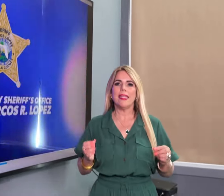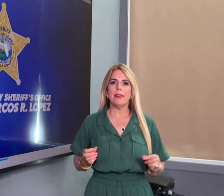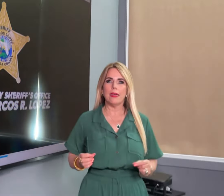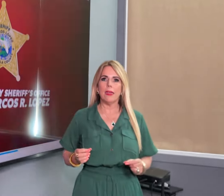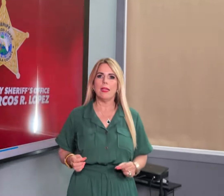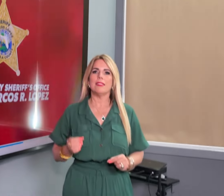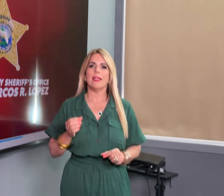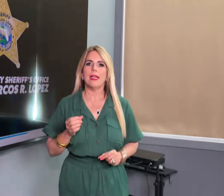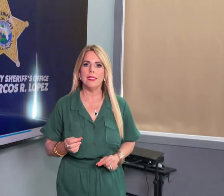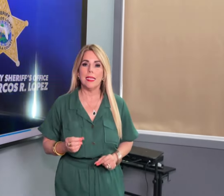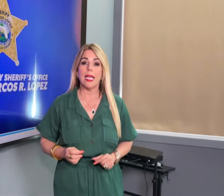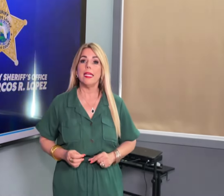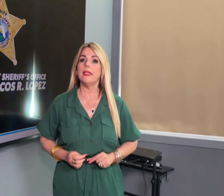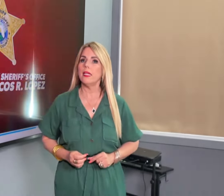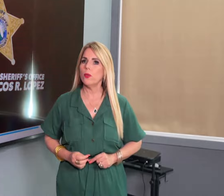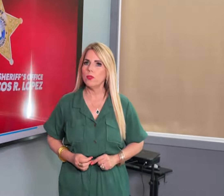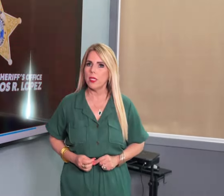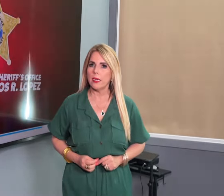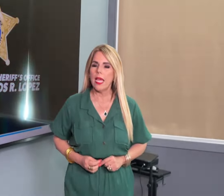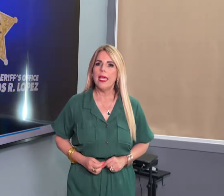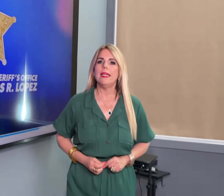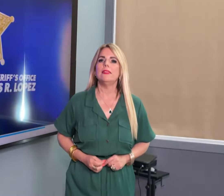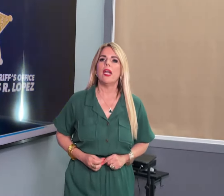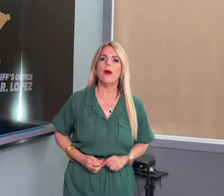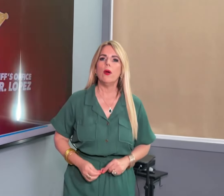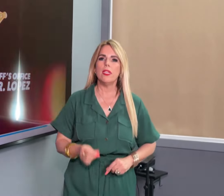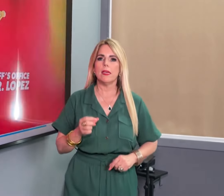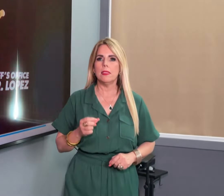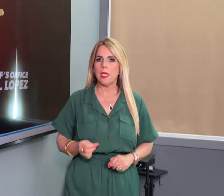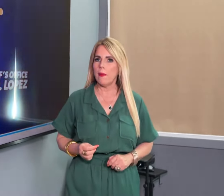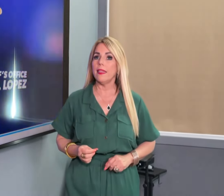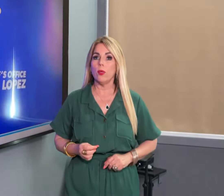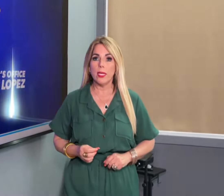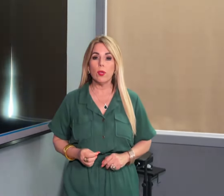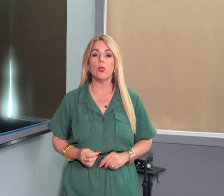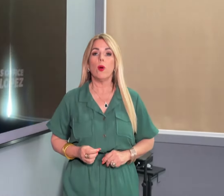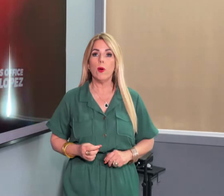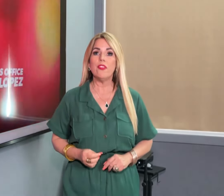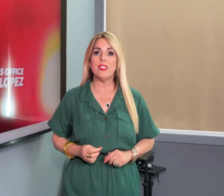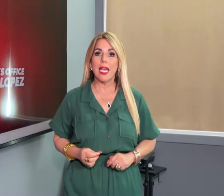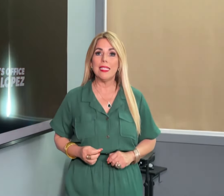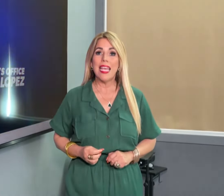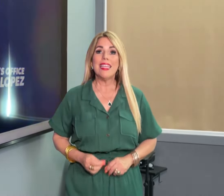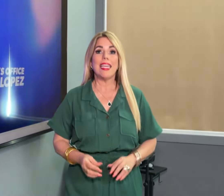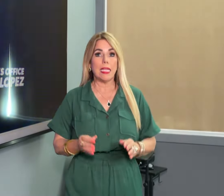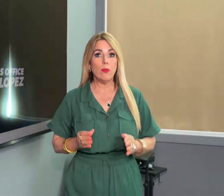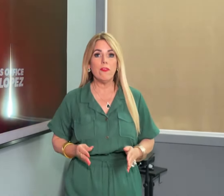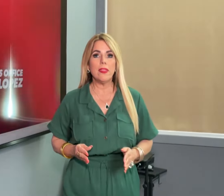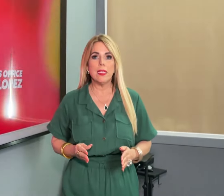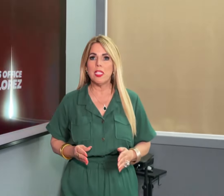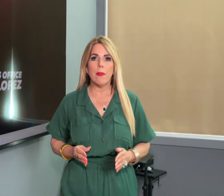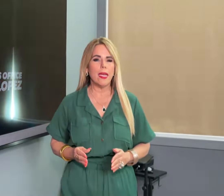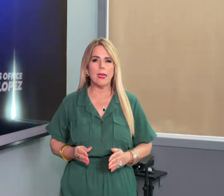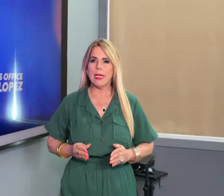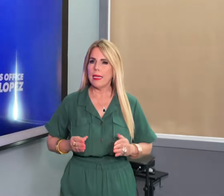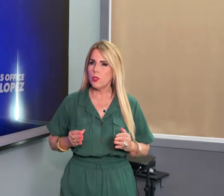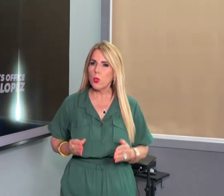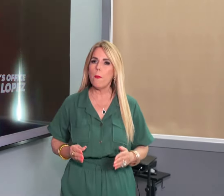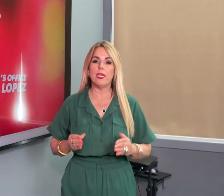y hay que darle las gracias y reconocer el trabajo incansable de nuestros oficiales que en un fin de